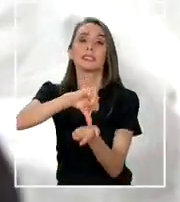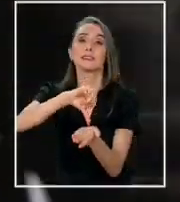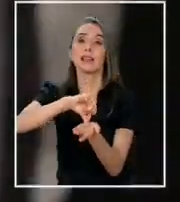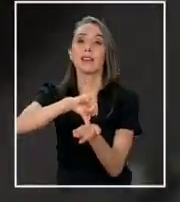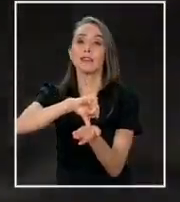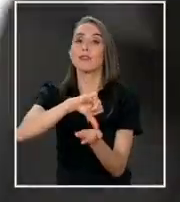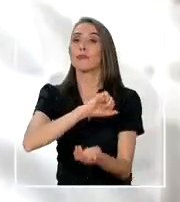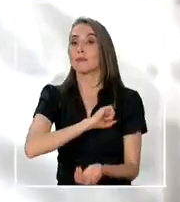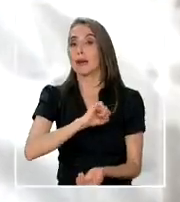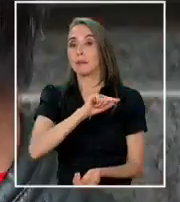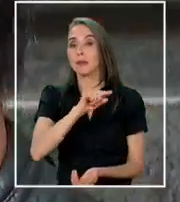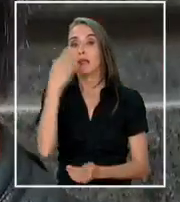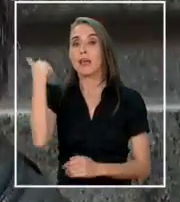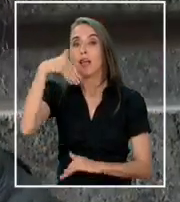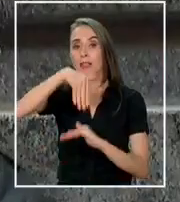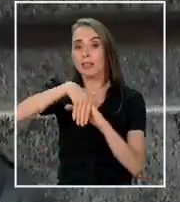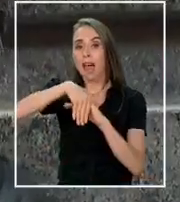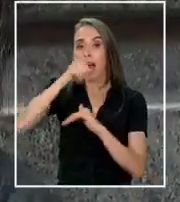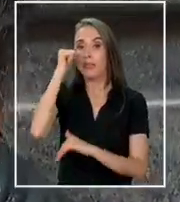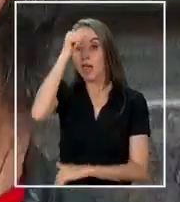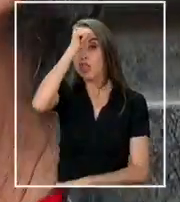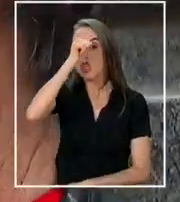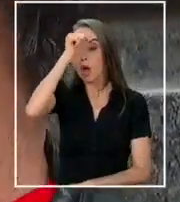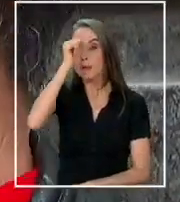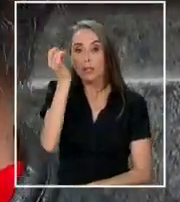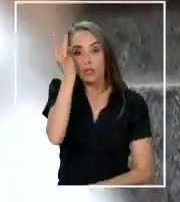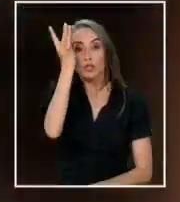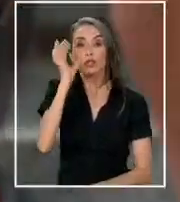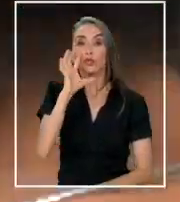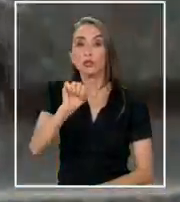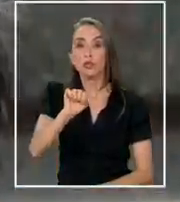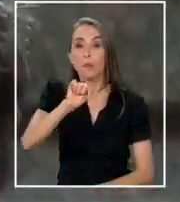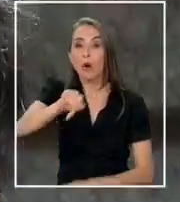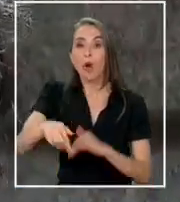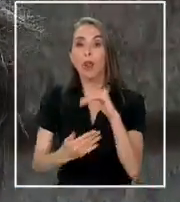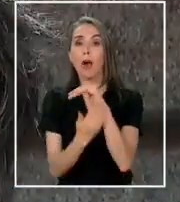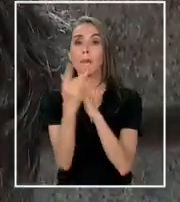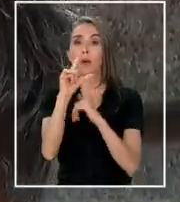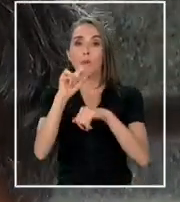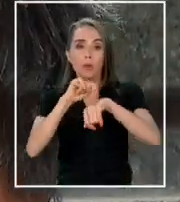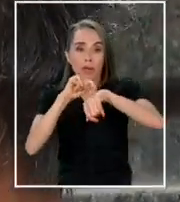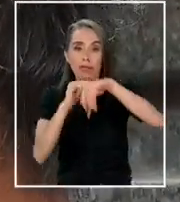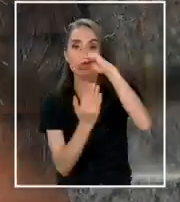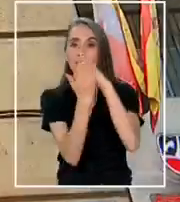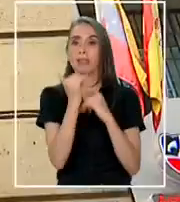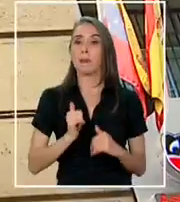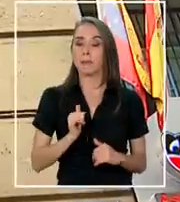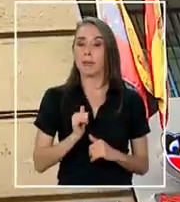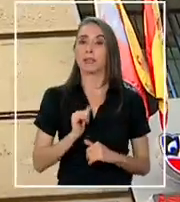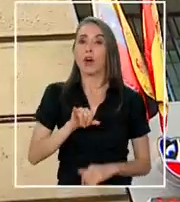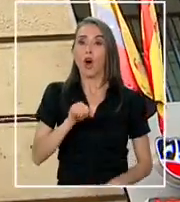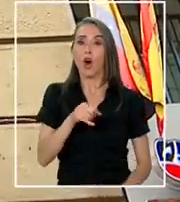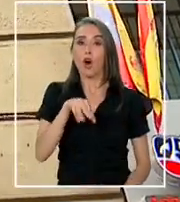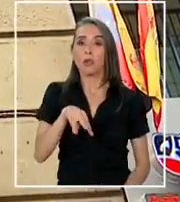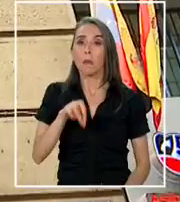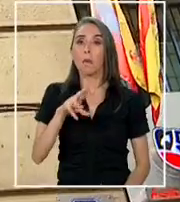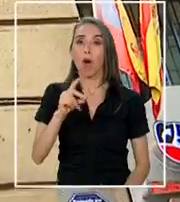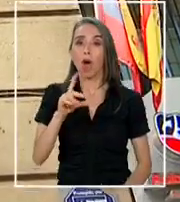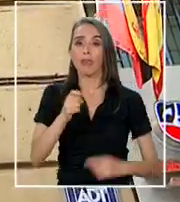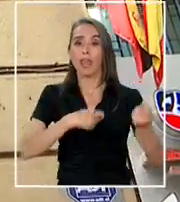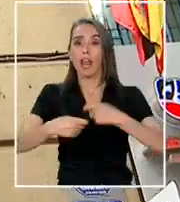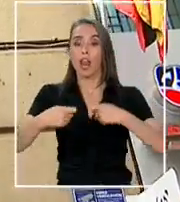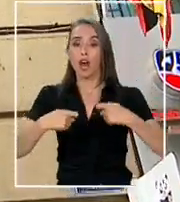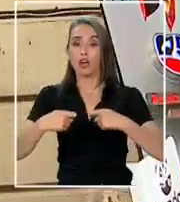centro de la capital la tarde del domingo pero del que se supo recién a horas de la mañana de este lunes se trata del local jm morandé